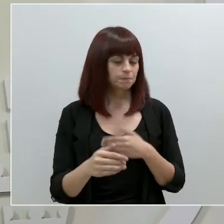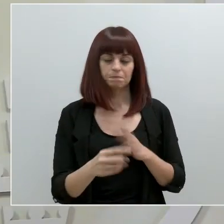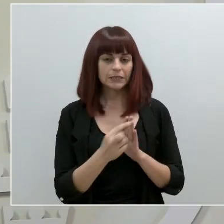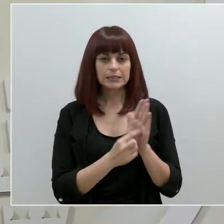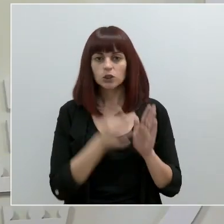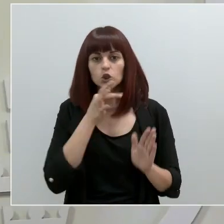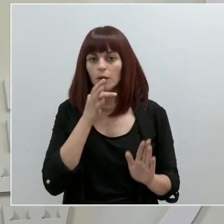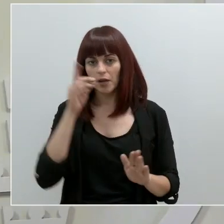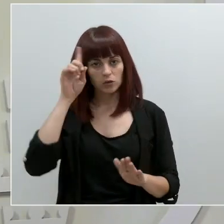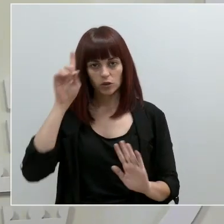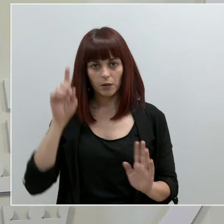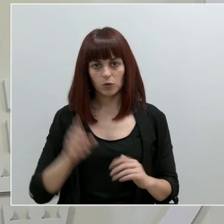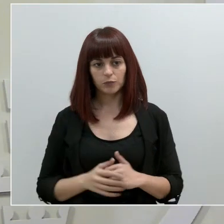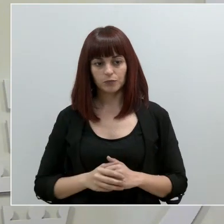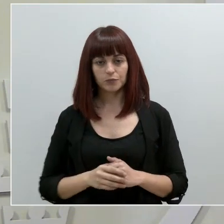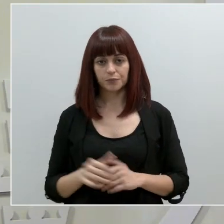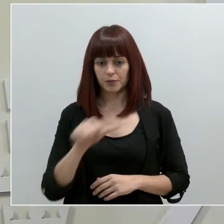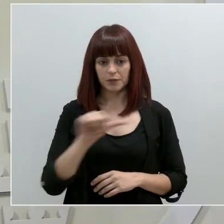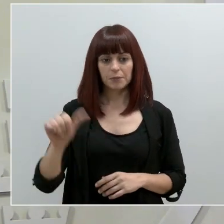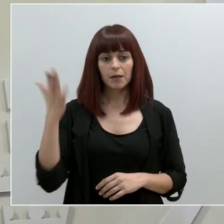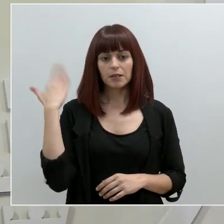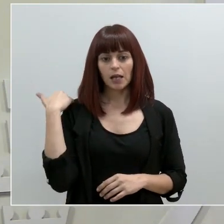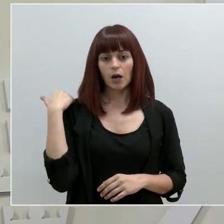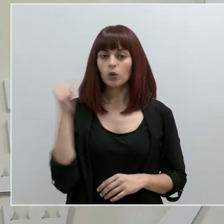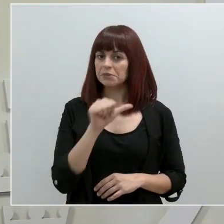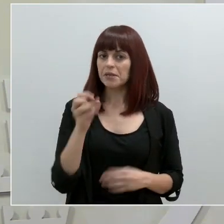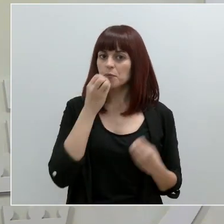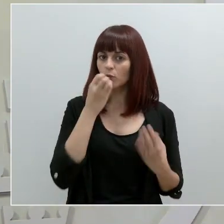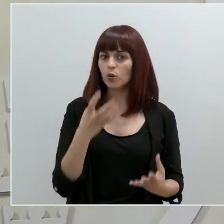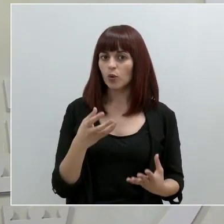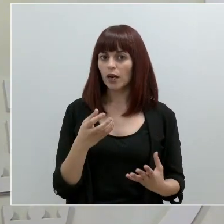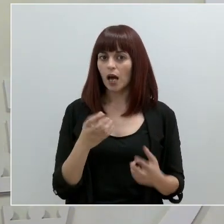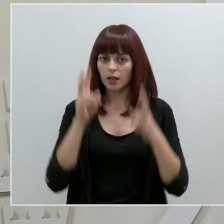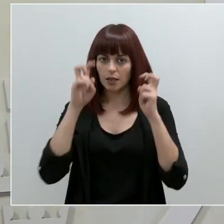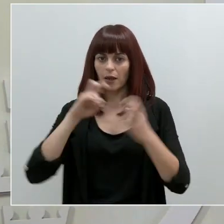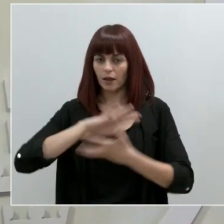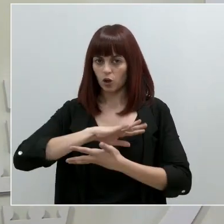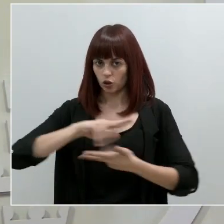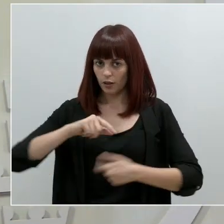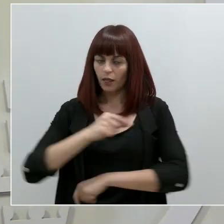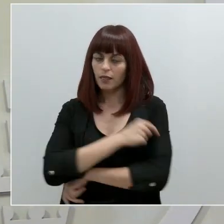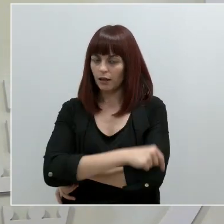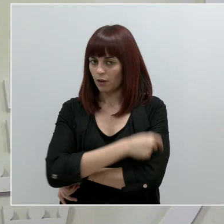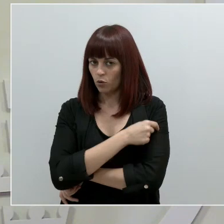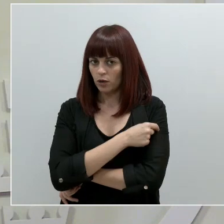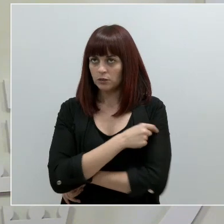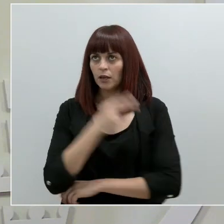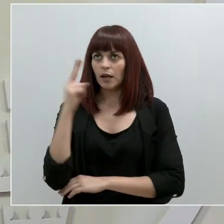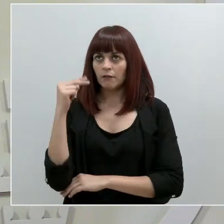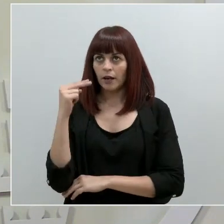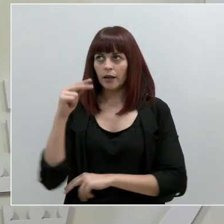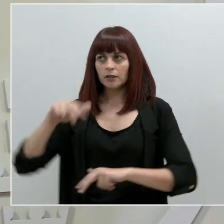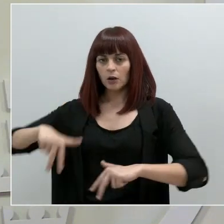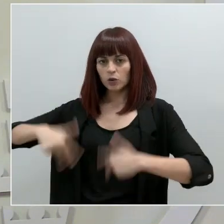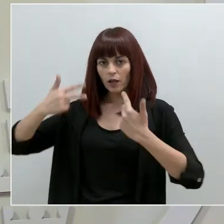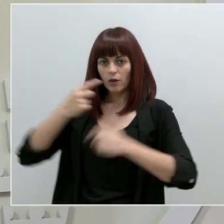La verdad es que la semana pasada fue una semana muy buena en cuanto a noticias respecto a las vacunas. Tuvimos el viernes la